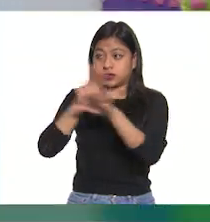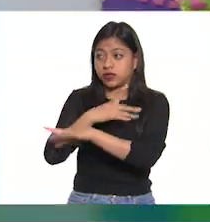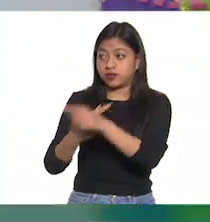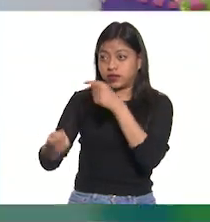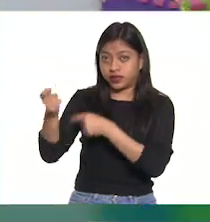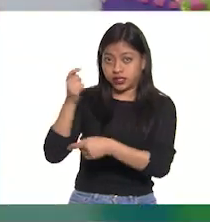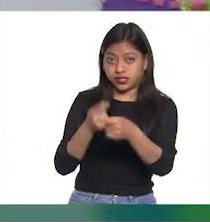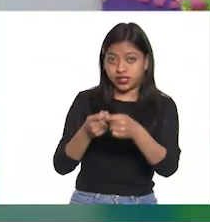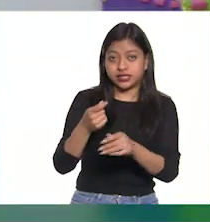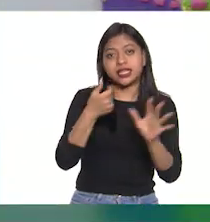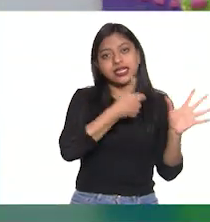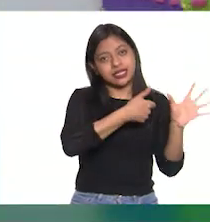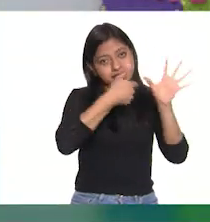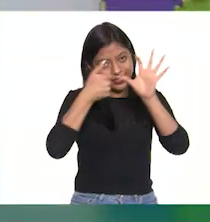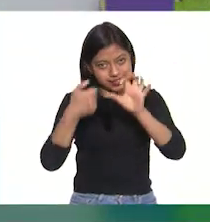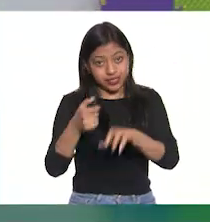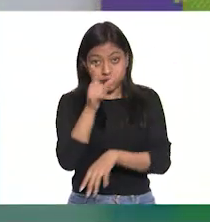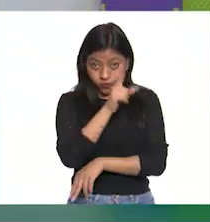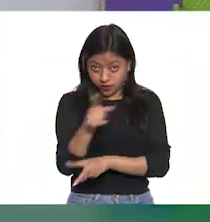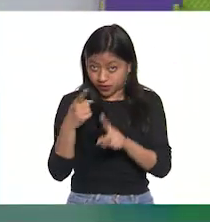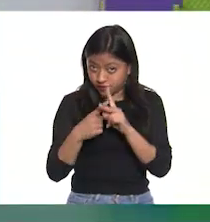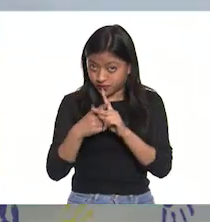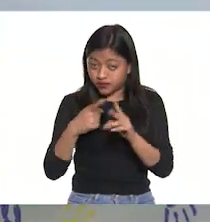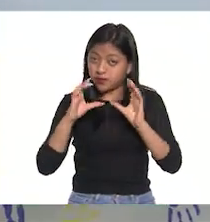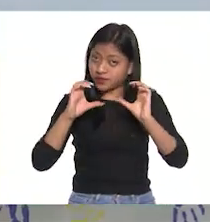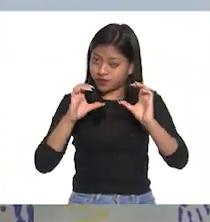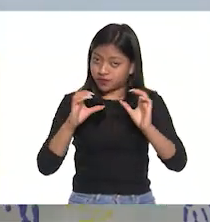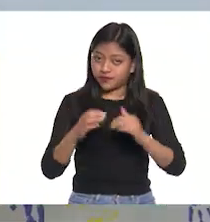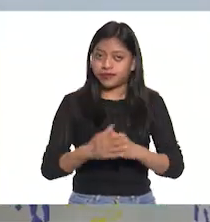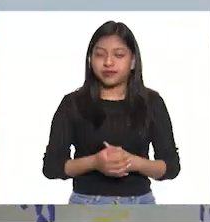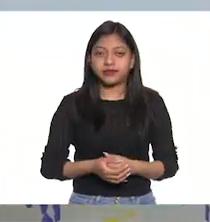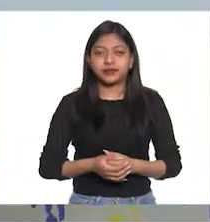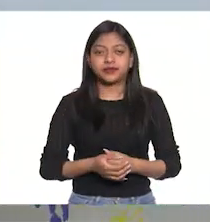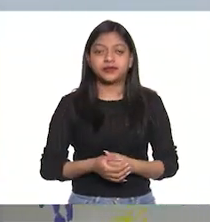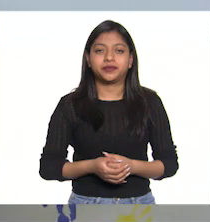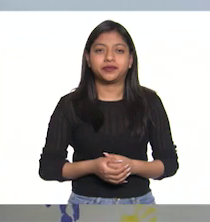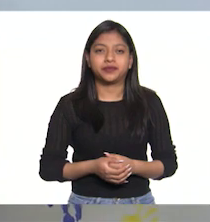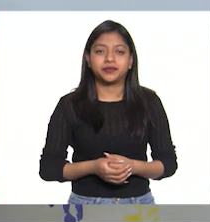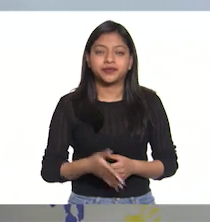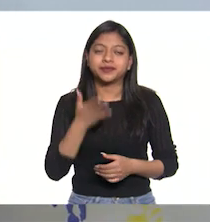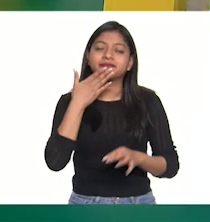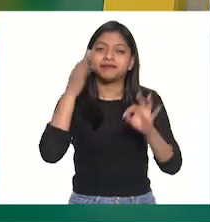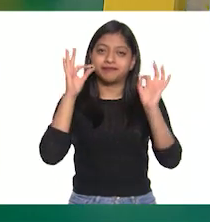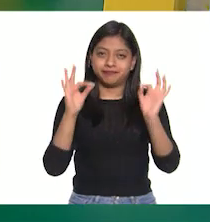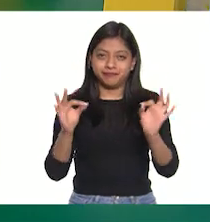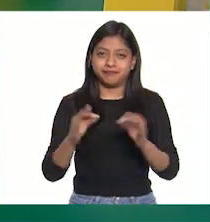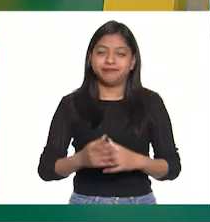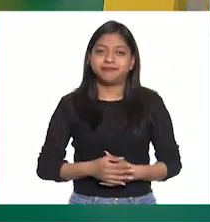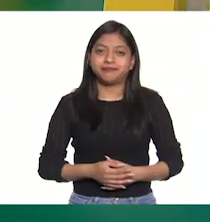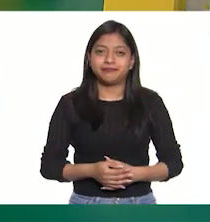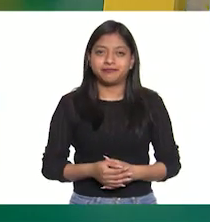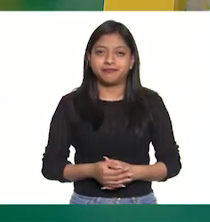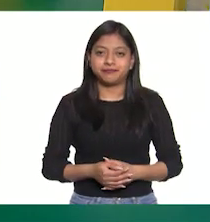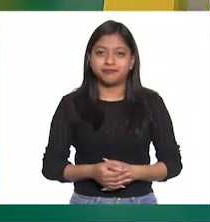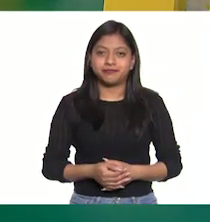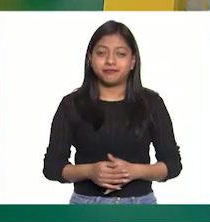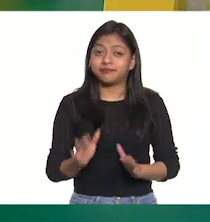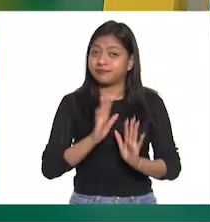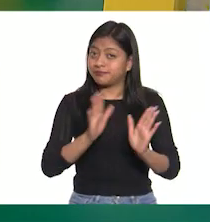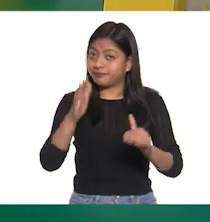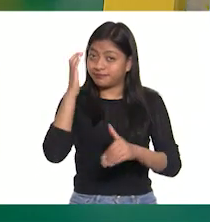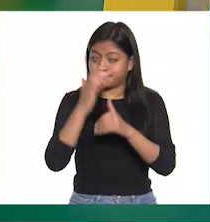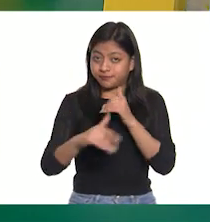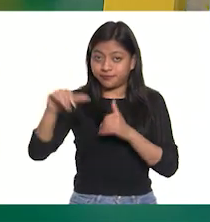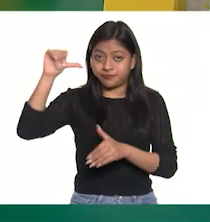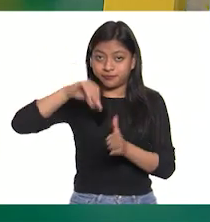porque imagínense. Te va a sobrar más de lo que es, ¿no? O menos de lo que es. Muy bien. Bueno, para terminar esta